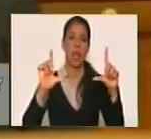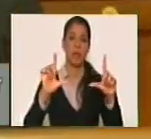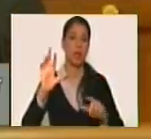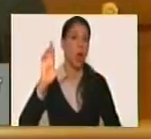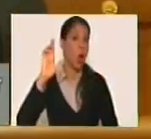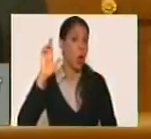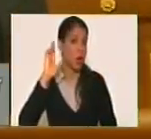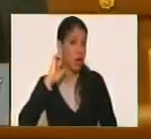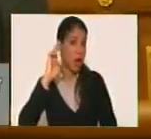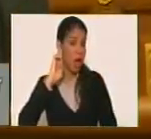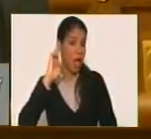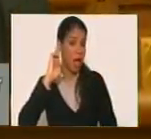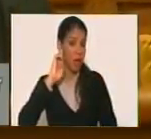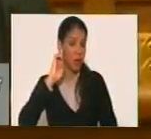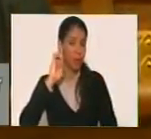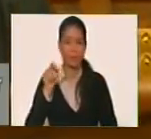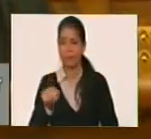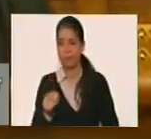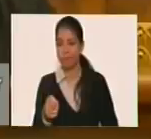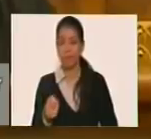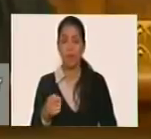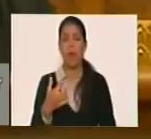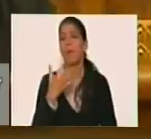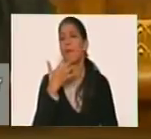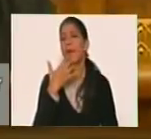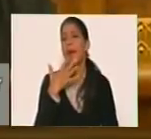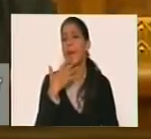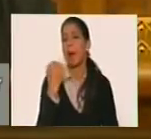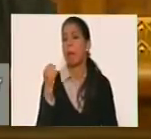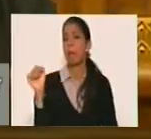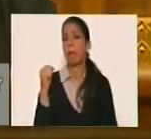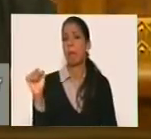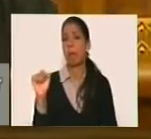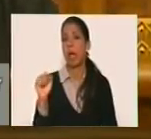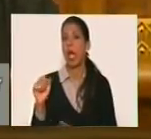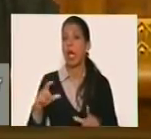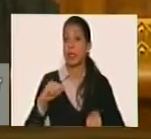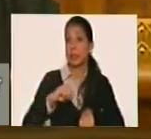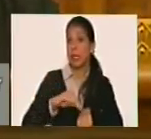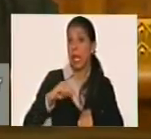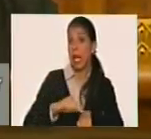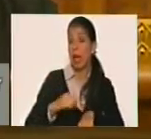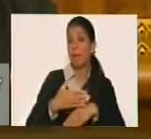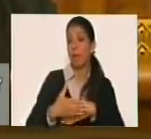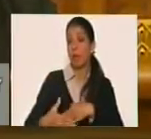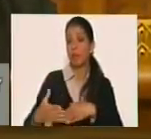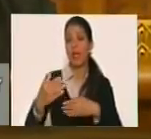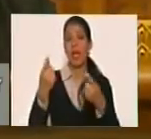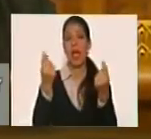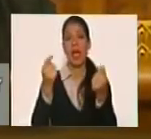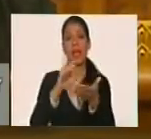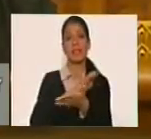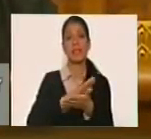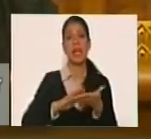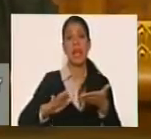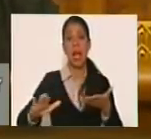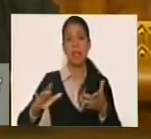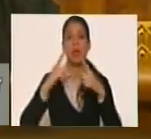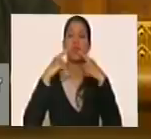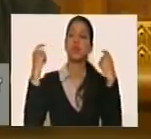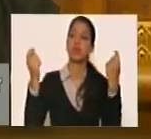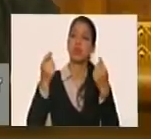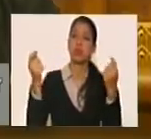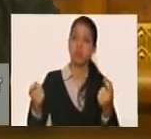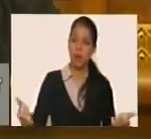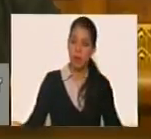o televisión que incumpla la obligación de ceder los espacios gratuitos destinados a la difusión